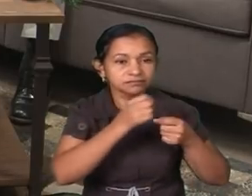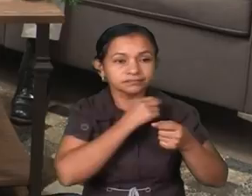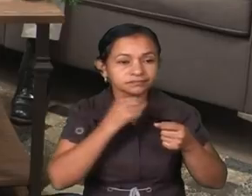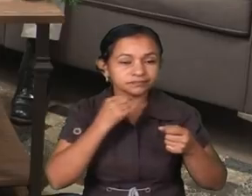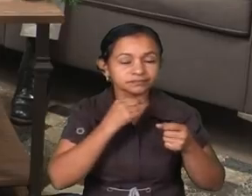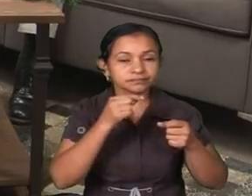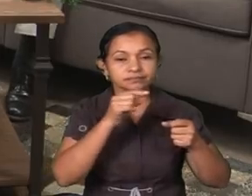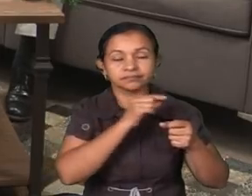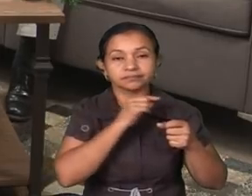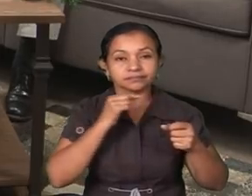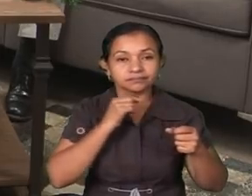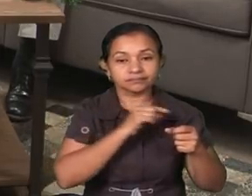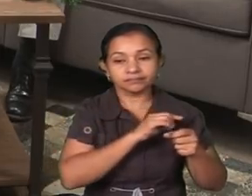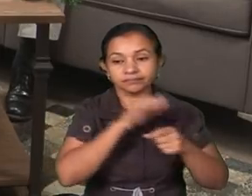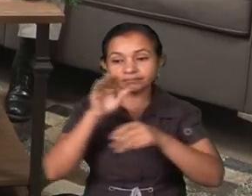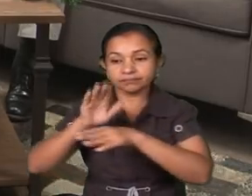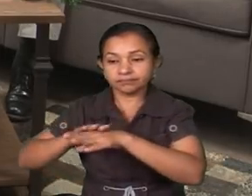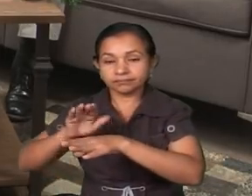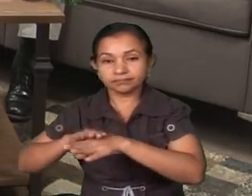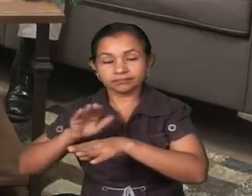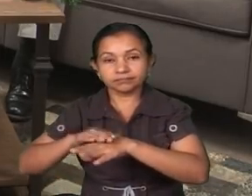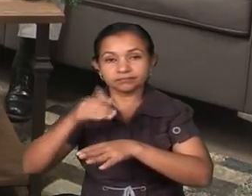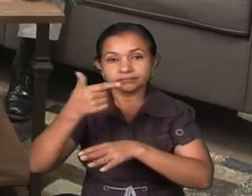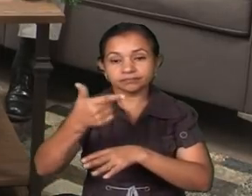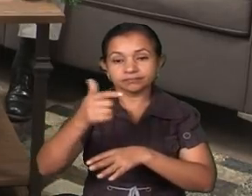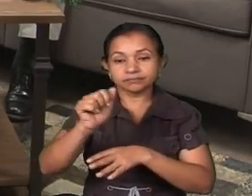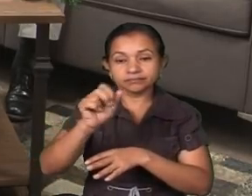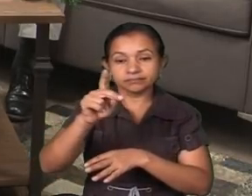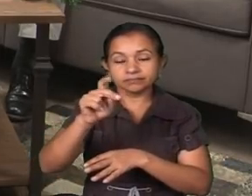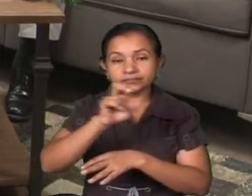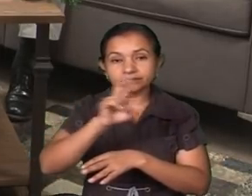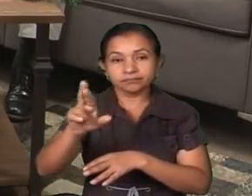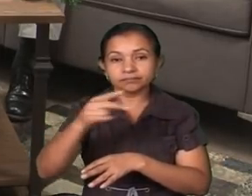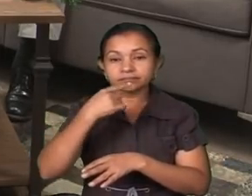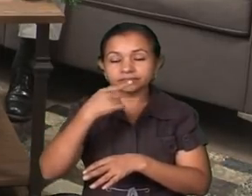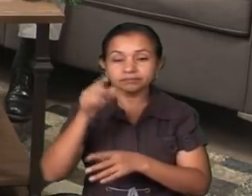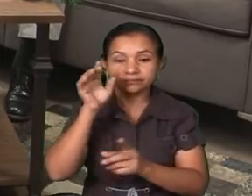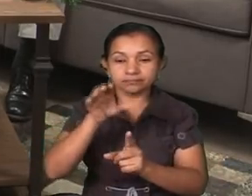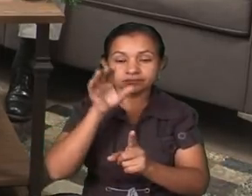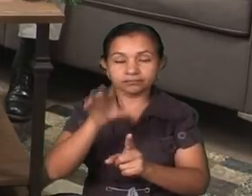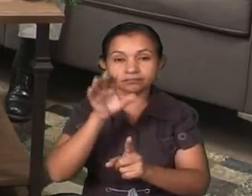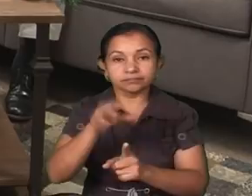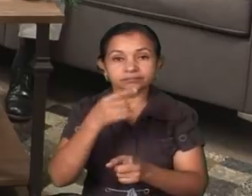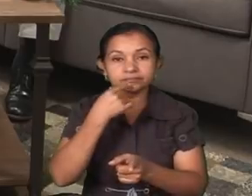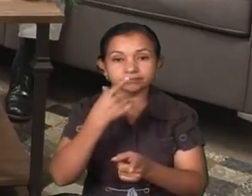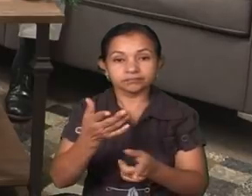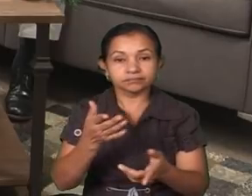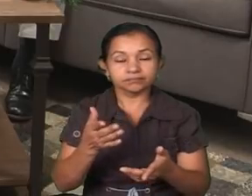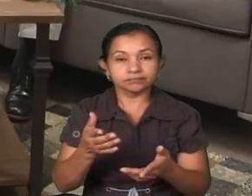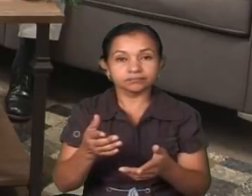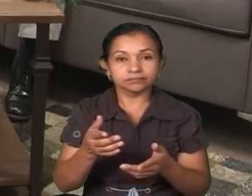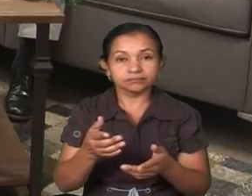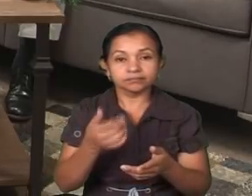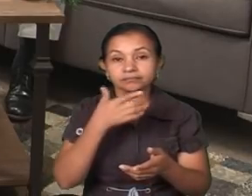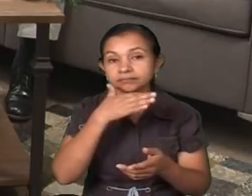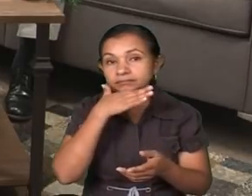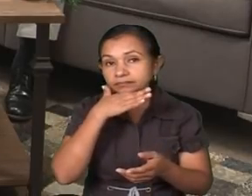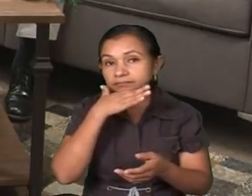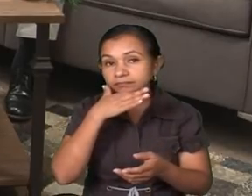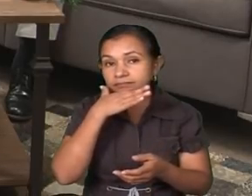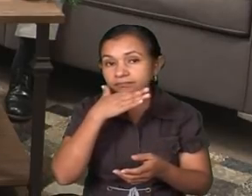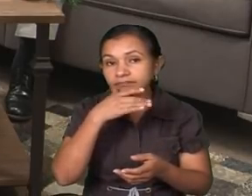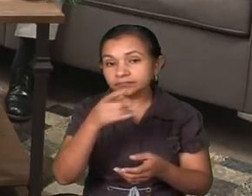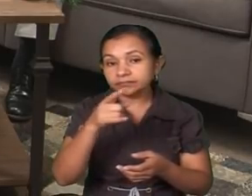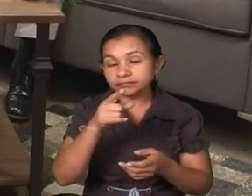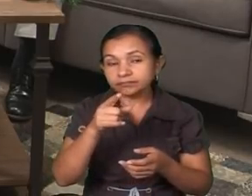obispo de Granada llamó a Gaspar García Laviana y lo regañó porque estaba poniéndolo en dificultad, y lo